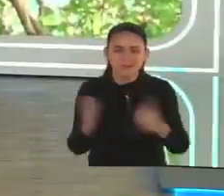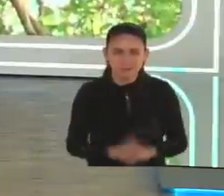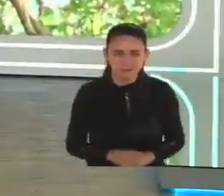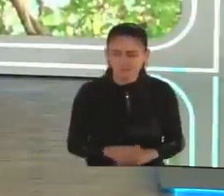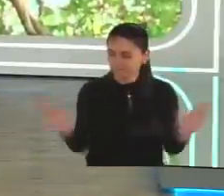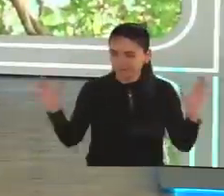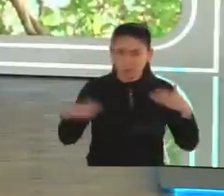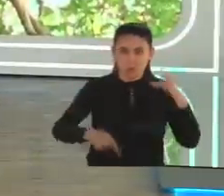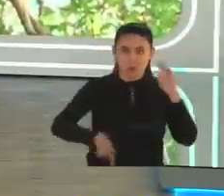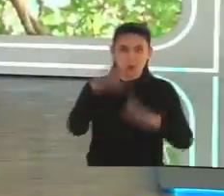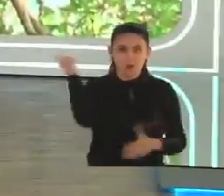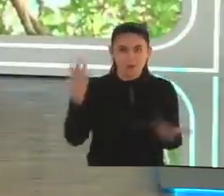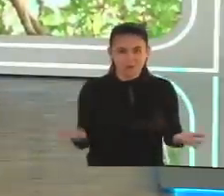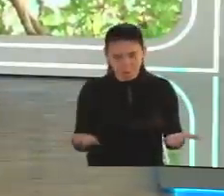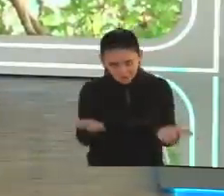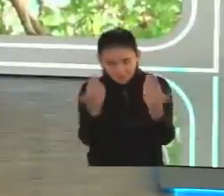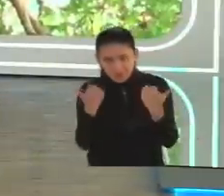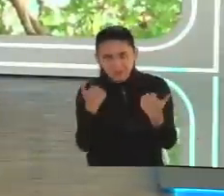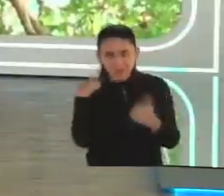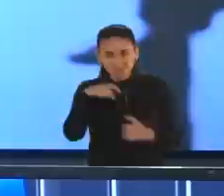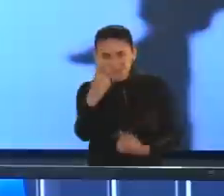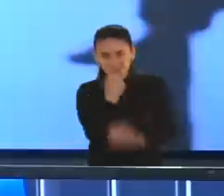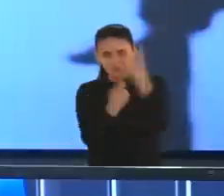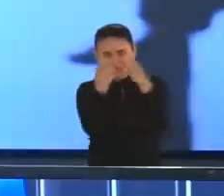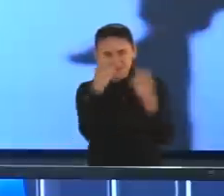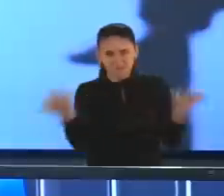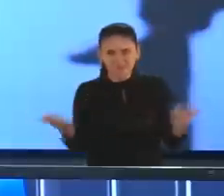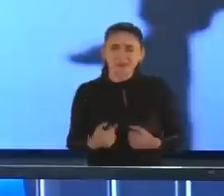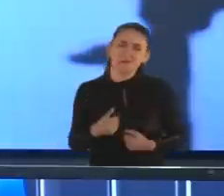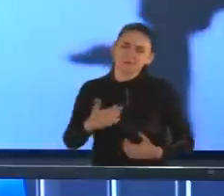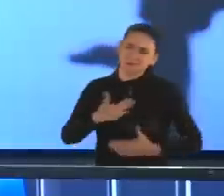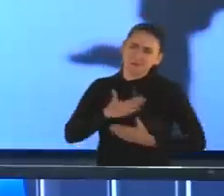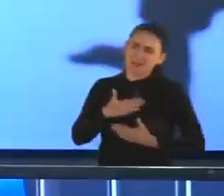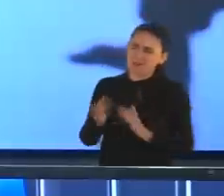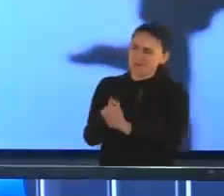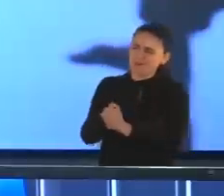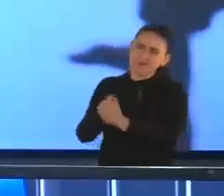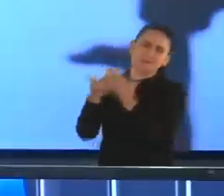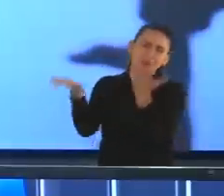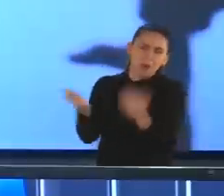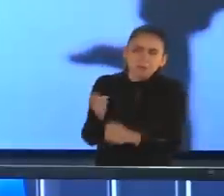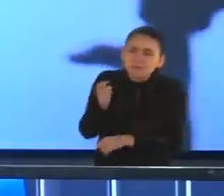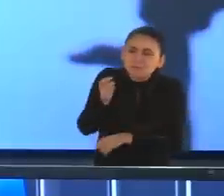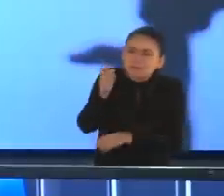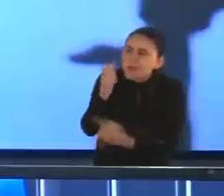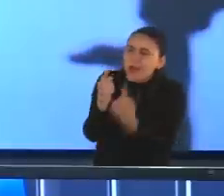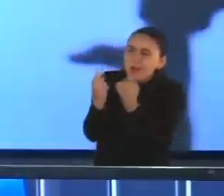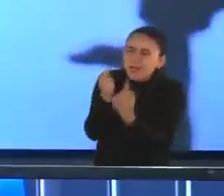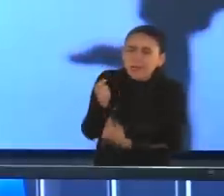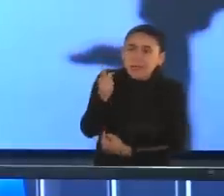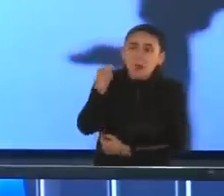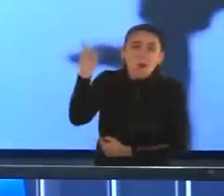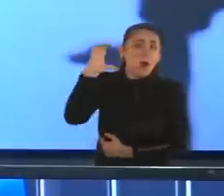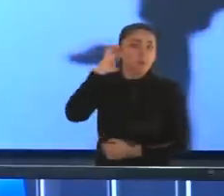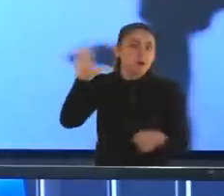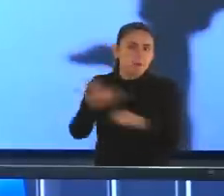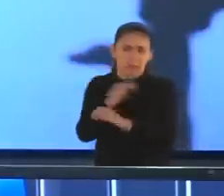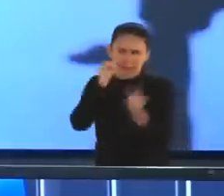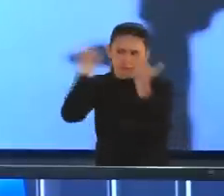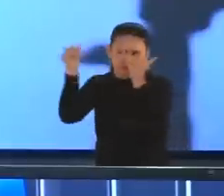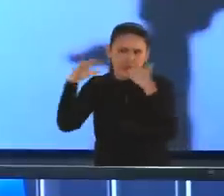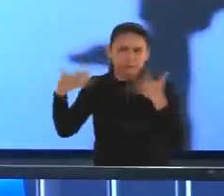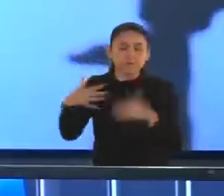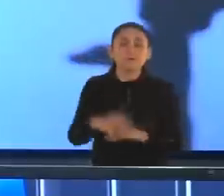Lo Que Vinimos, aquí estoy esperando. Claro que sí, qué rico saludarte, Tatán, y robarte por unos minutos de la grabación. Bueno,